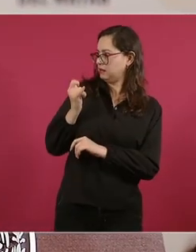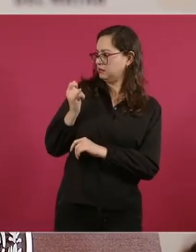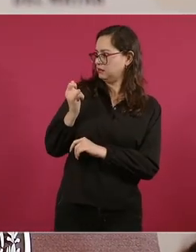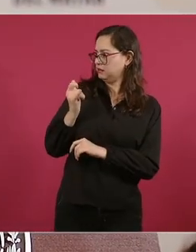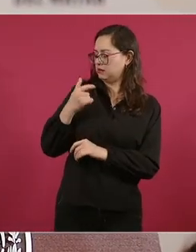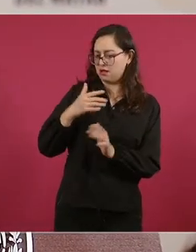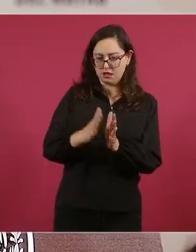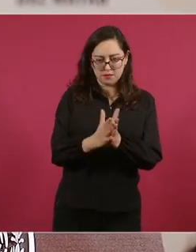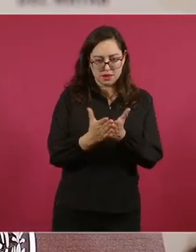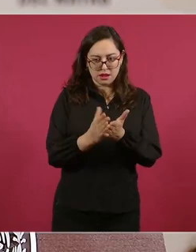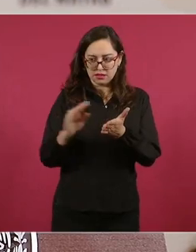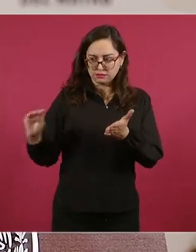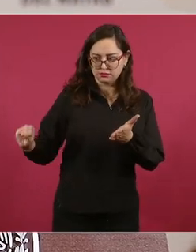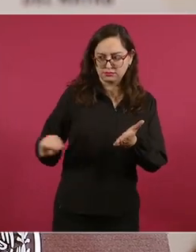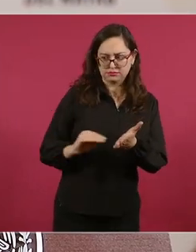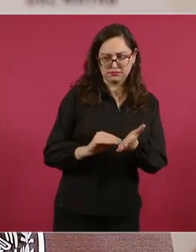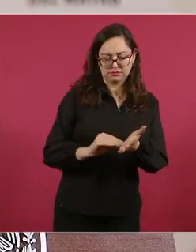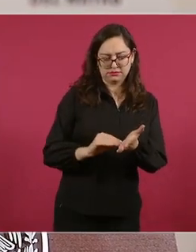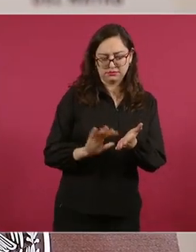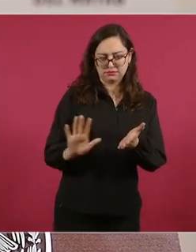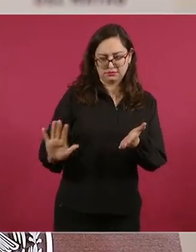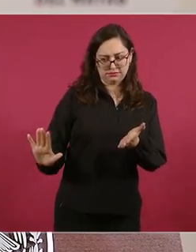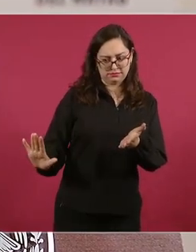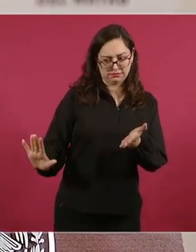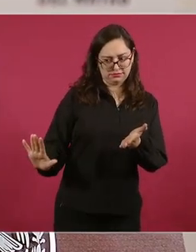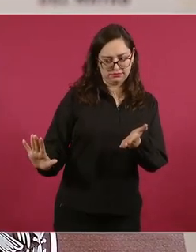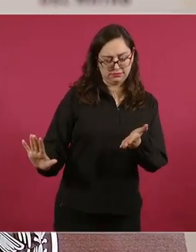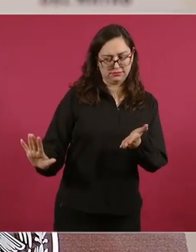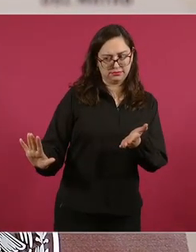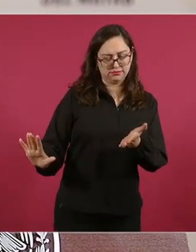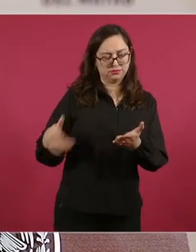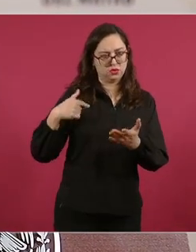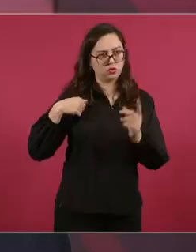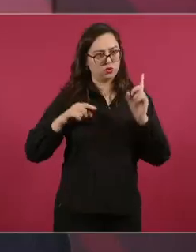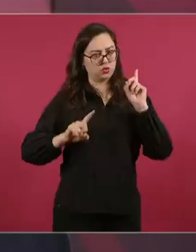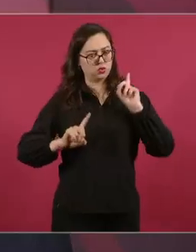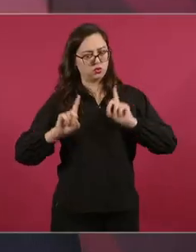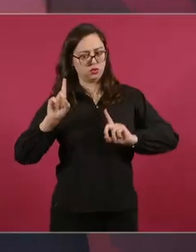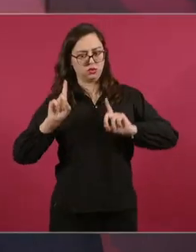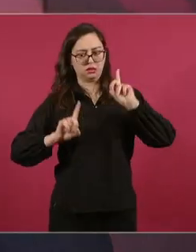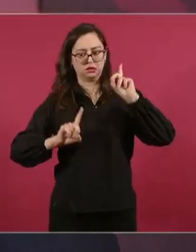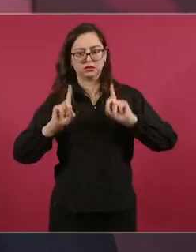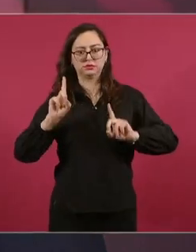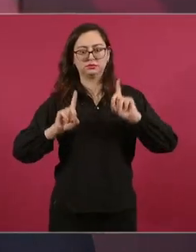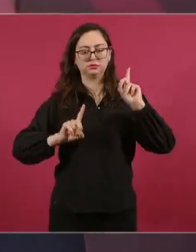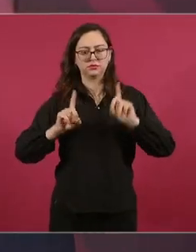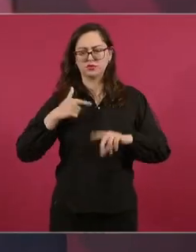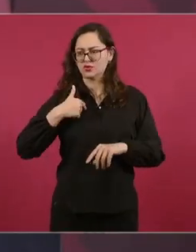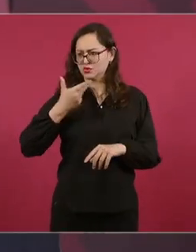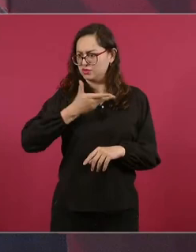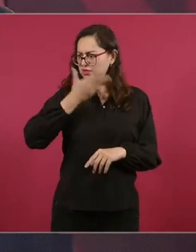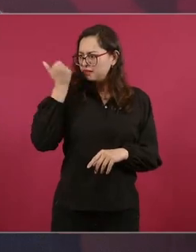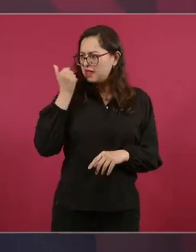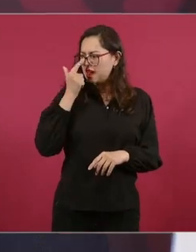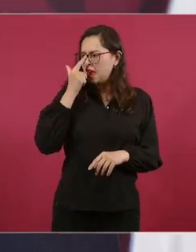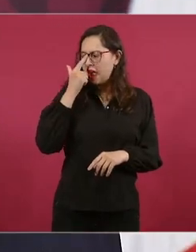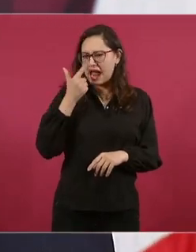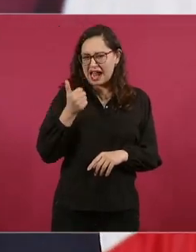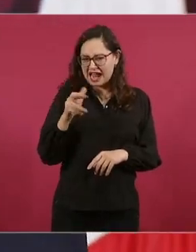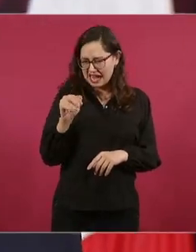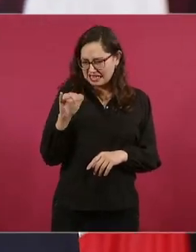hizo muy raro. Yo no lo sabía si realmente García Luna había